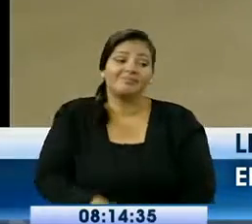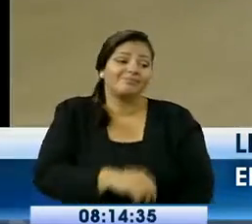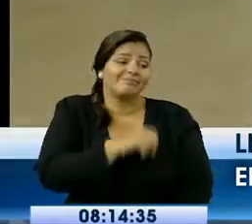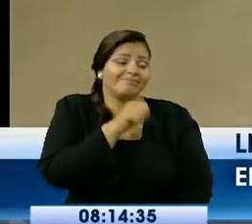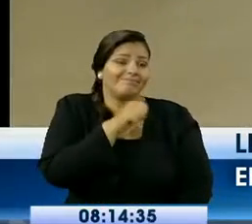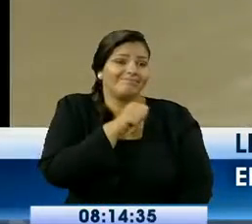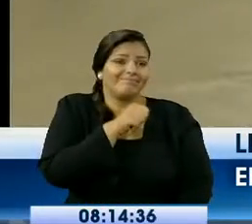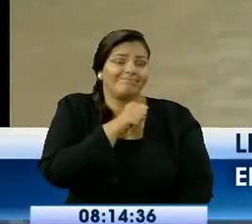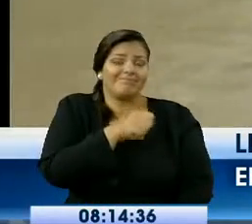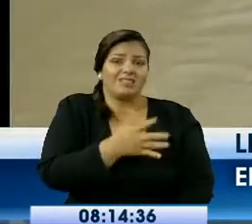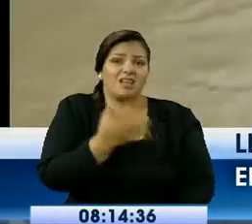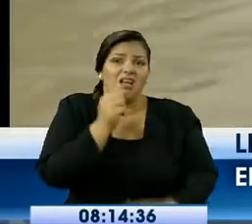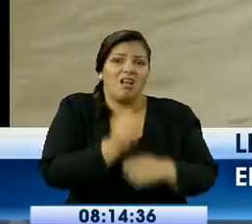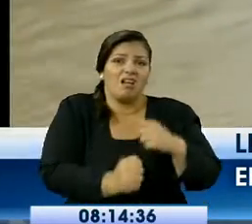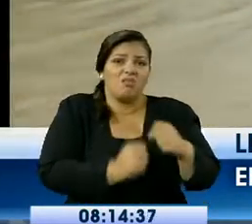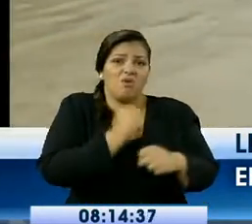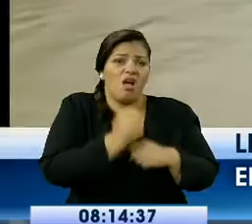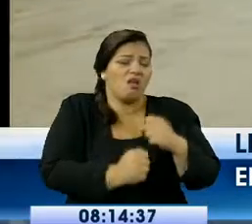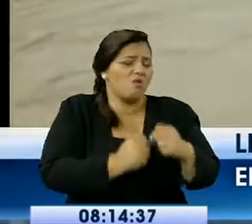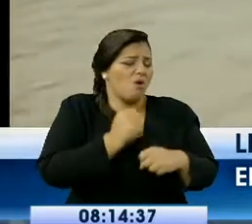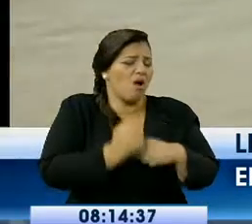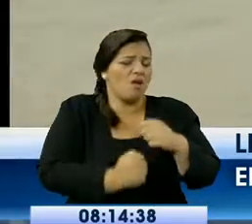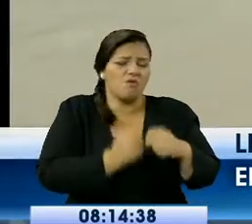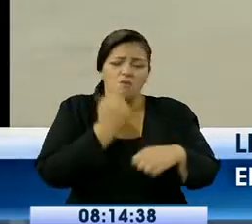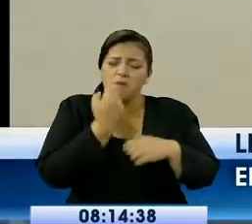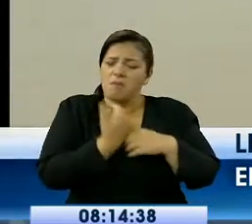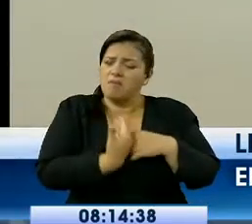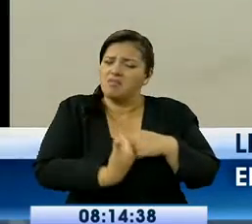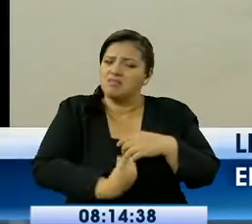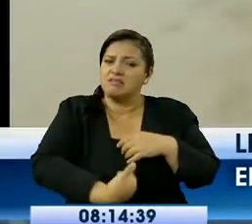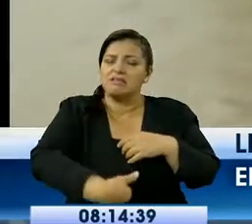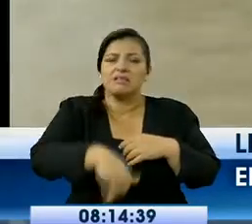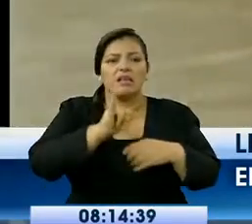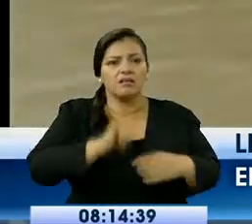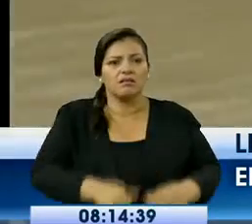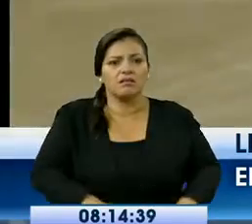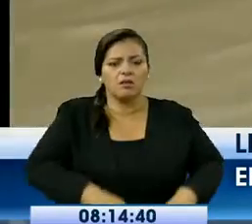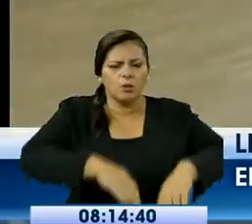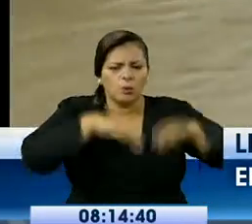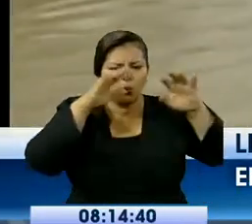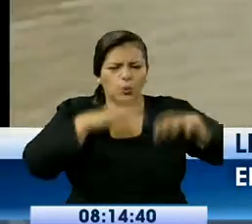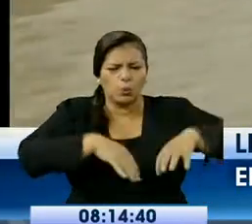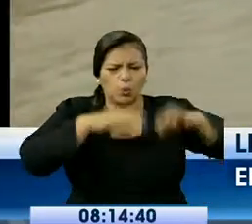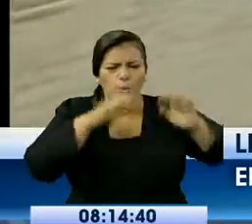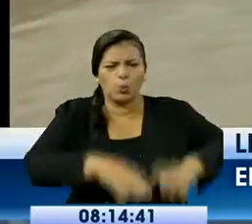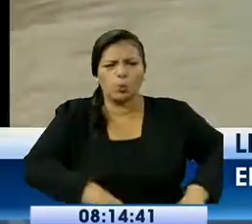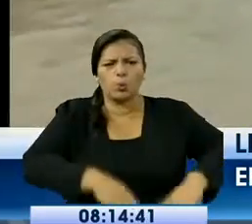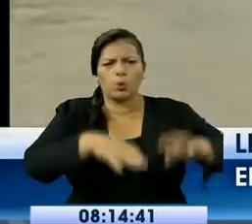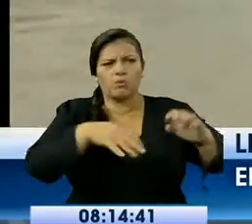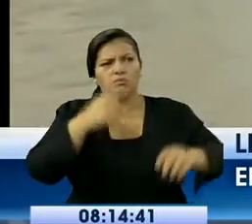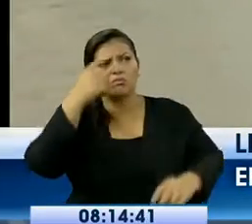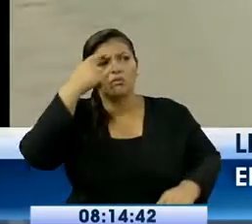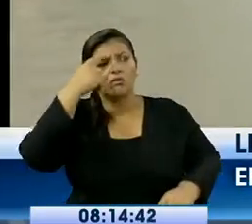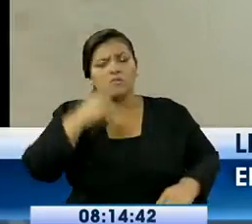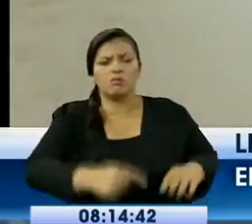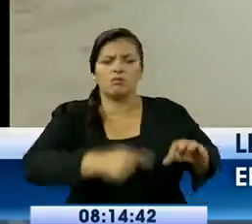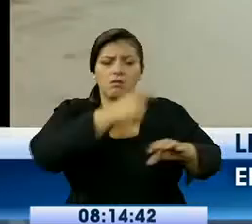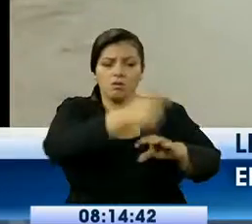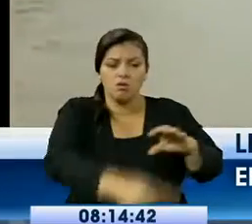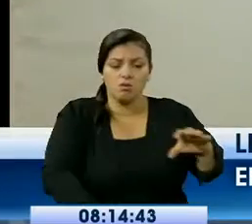los inviernos, todos los años es esto. Y queremos una ayuda, aunque sea que nos meten la tubería de aquí para que porque estaba en otro